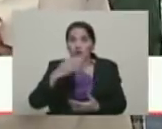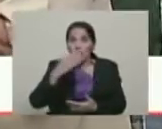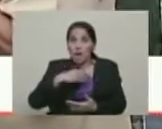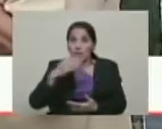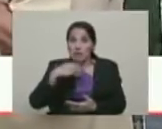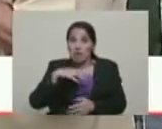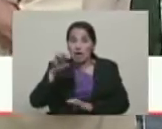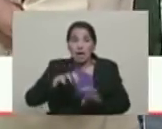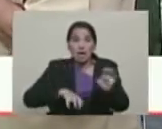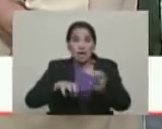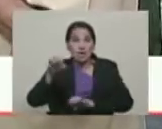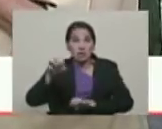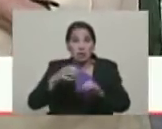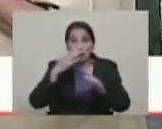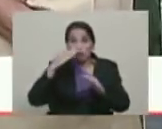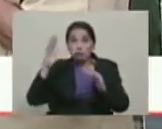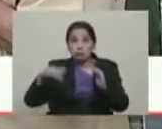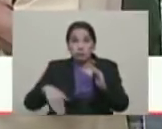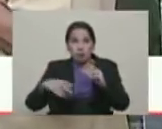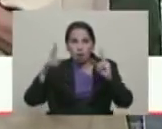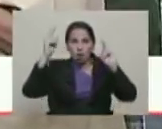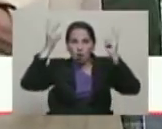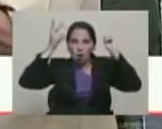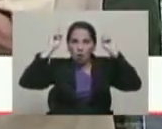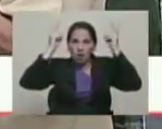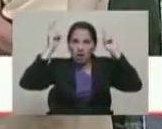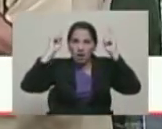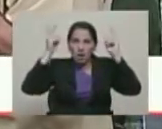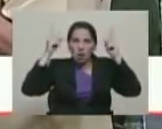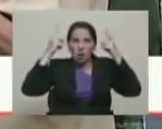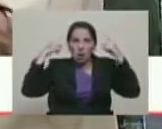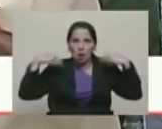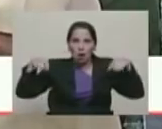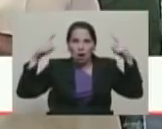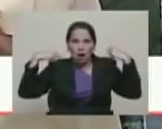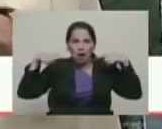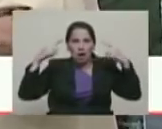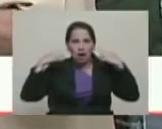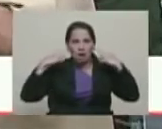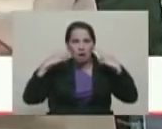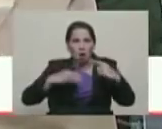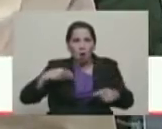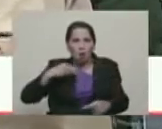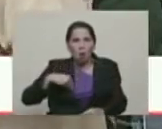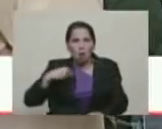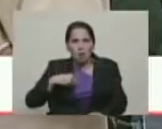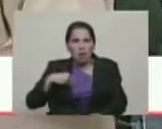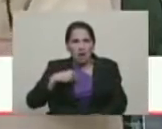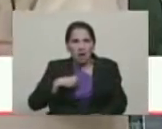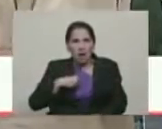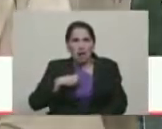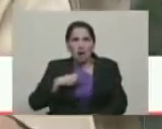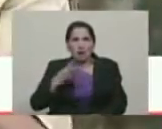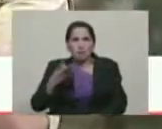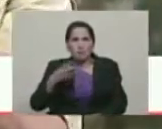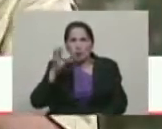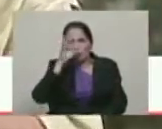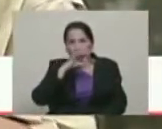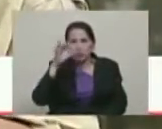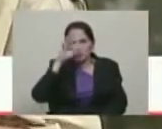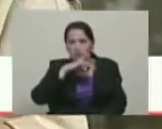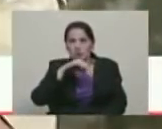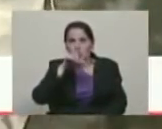y animales, especies menores sobre todo, conejos, cabras, ovejas, porcinos, aves, y